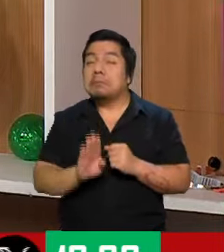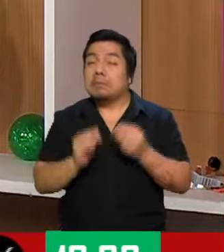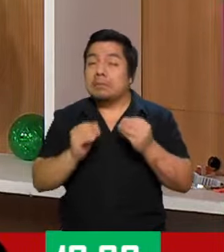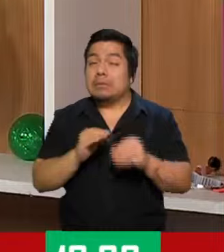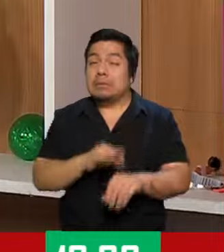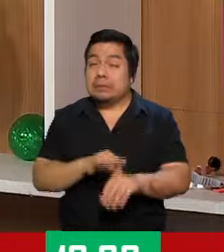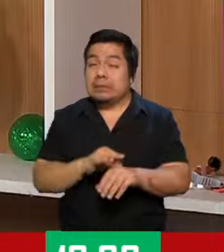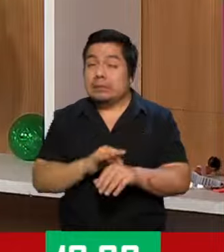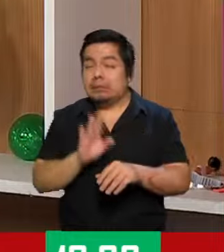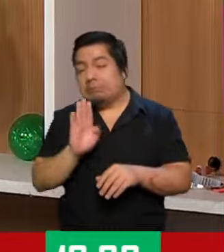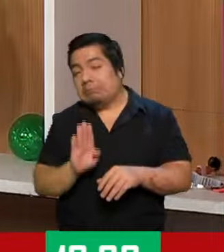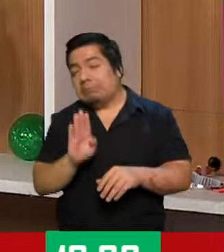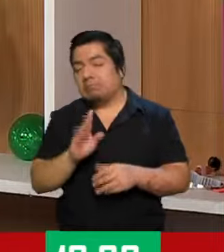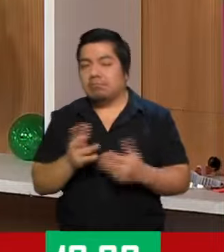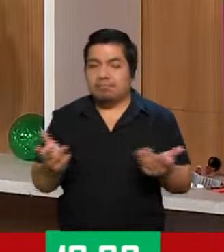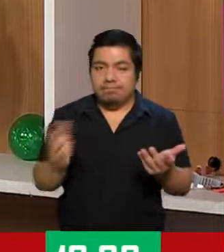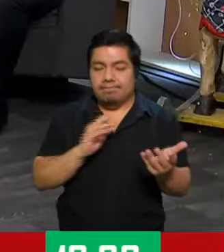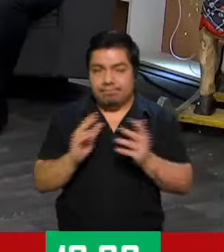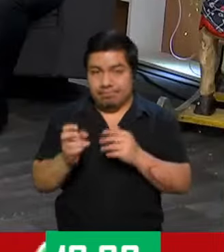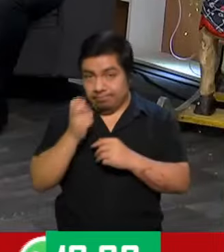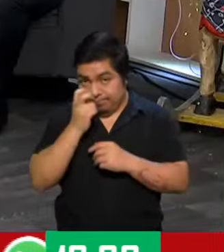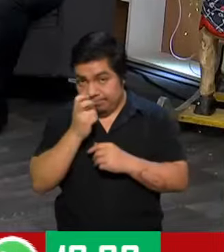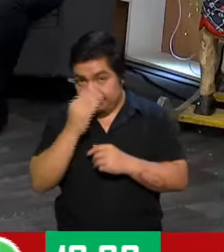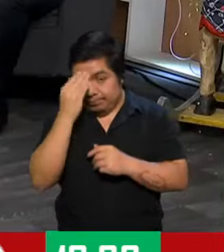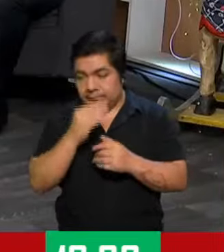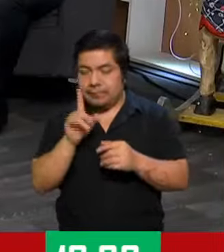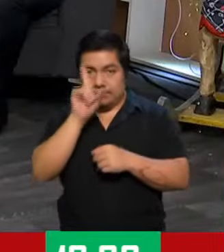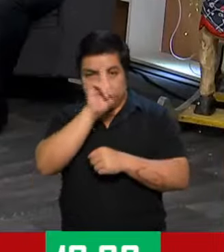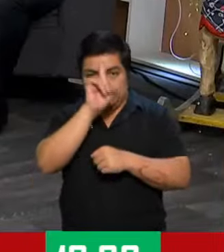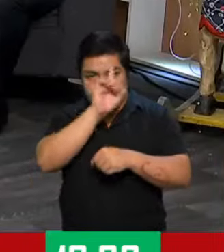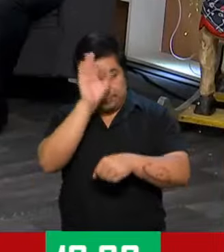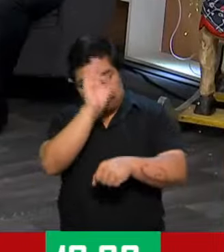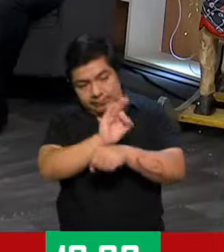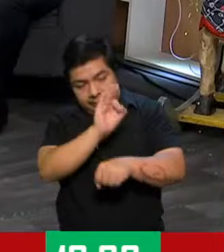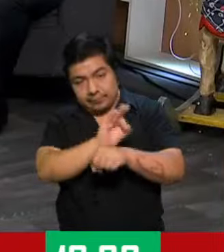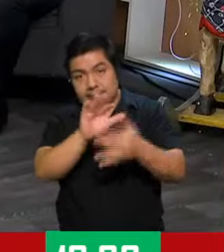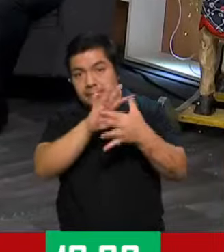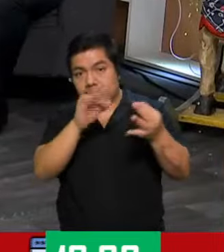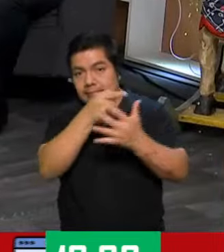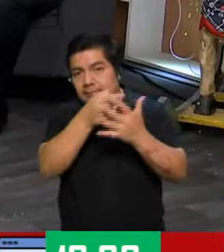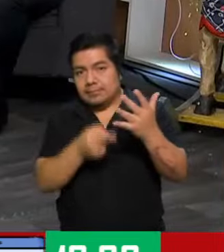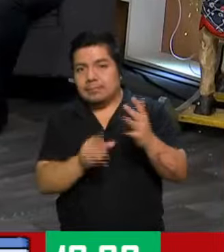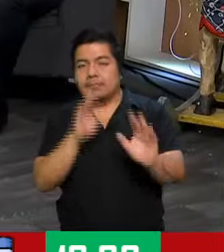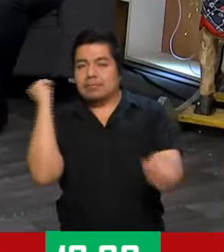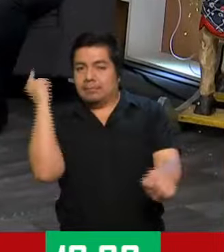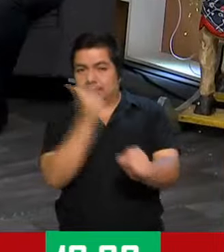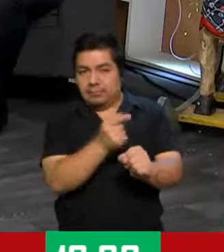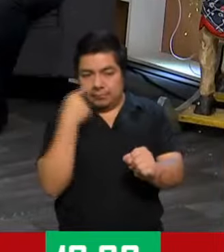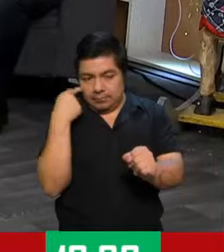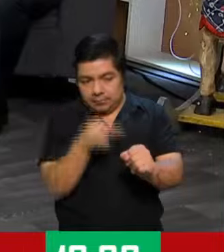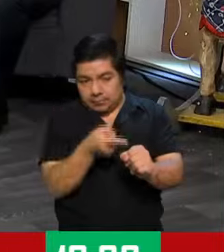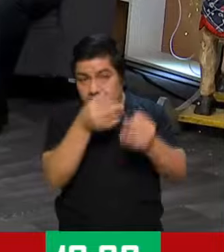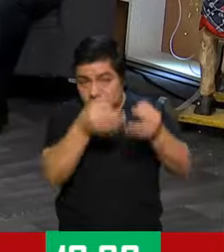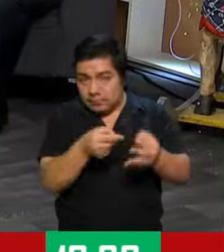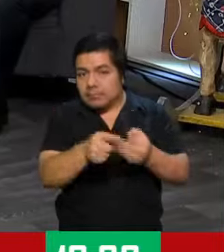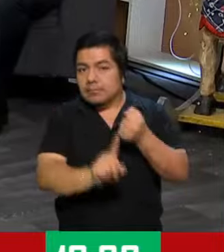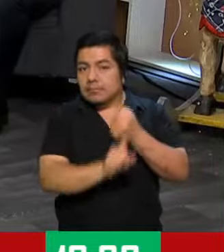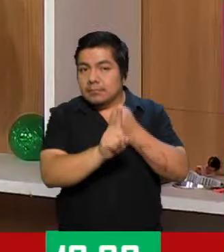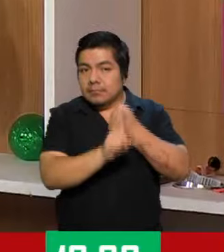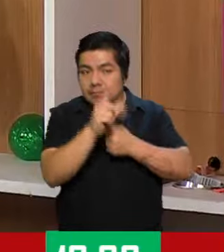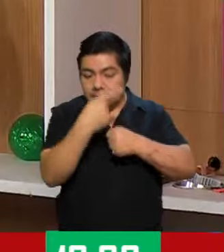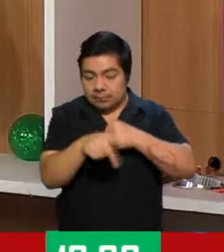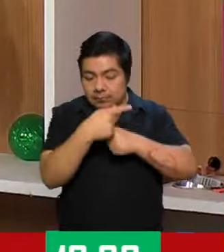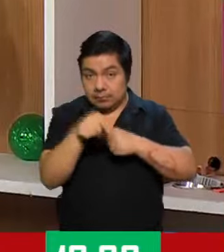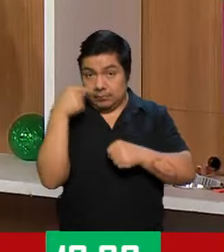Si fueran muy reales. Ese es el tipo de asesoría que le dan estos operadores. Cuando ya detectamos en efecto que hay un riesgo